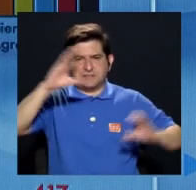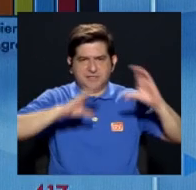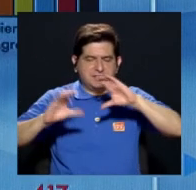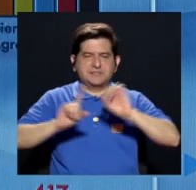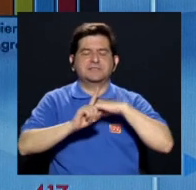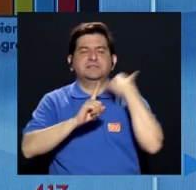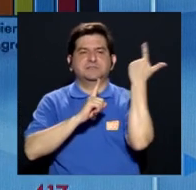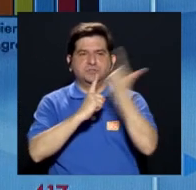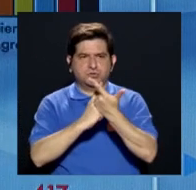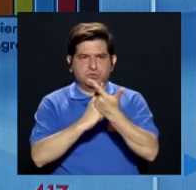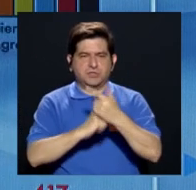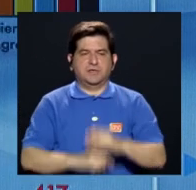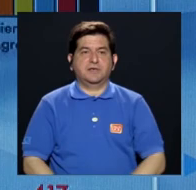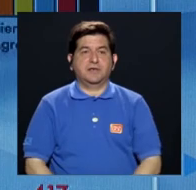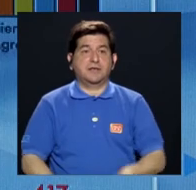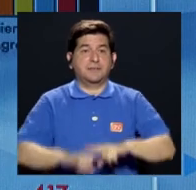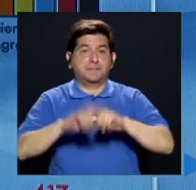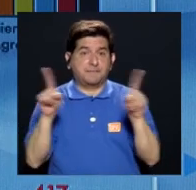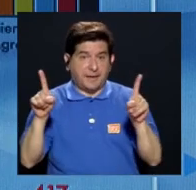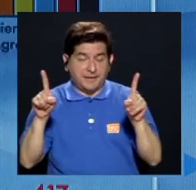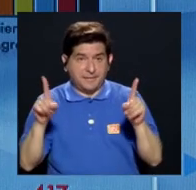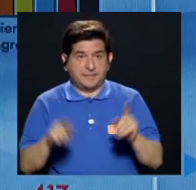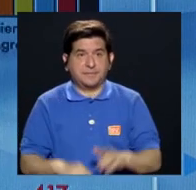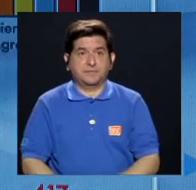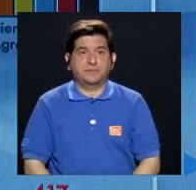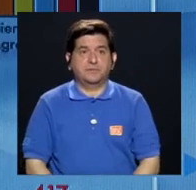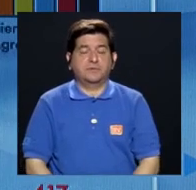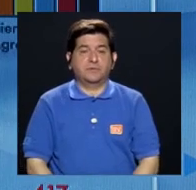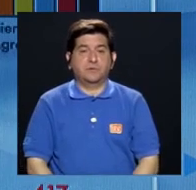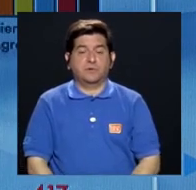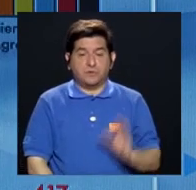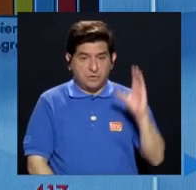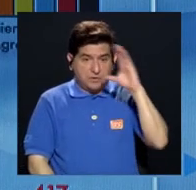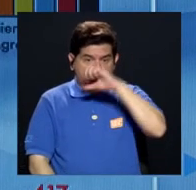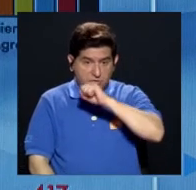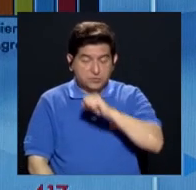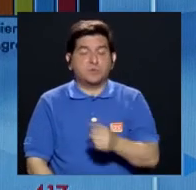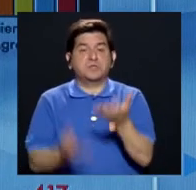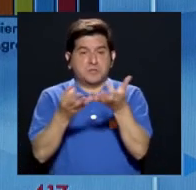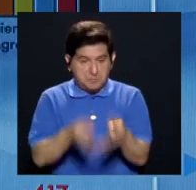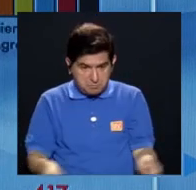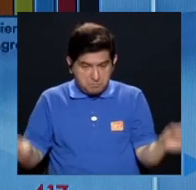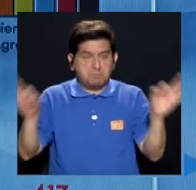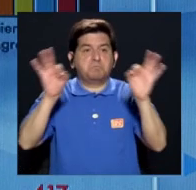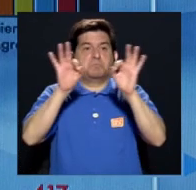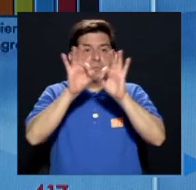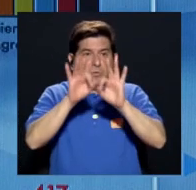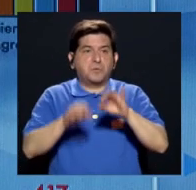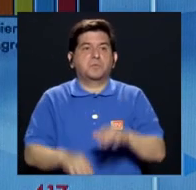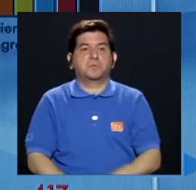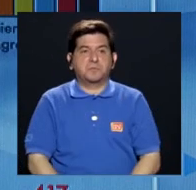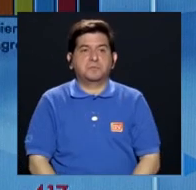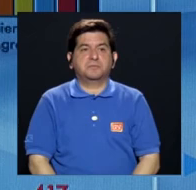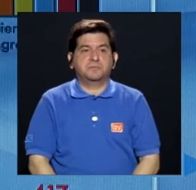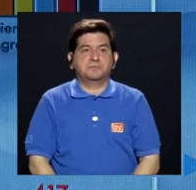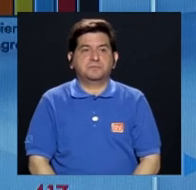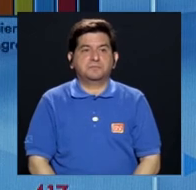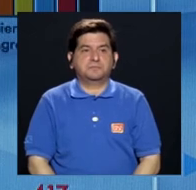ciencias sociales. Pero es verdaderamente notable y digno de mencionar que